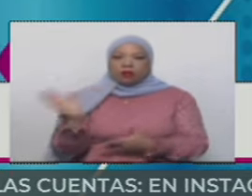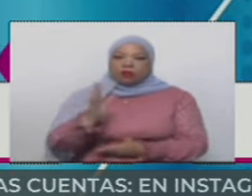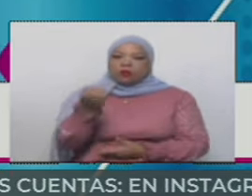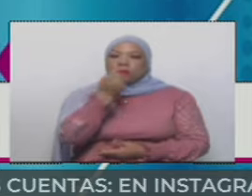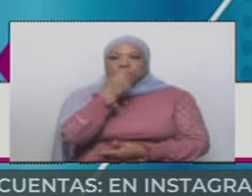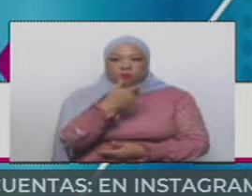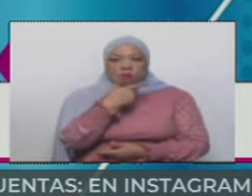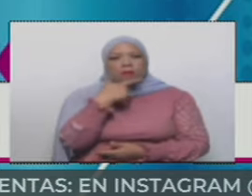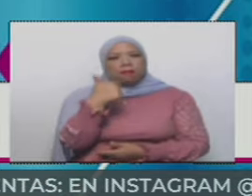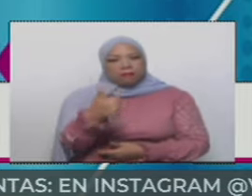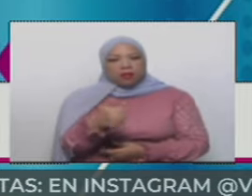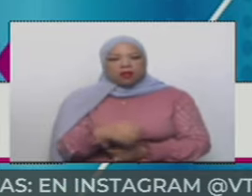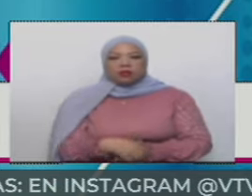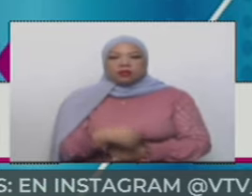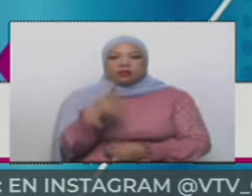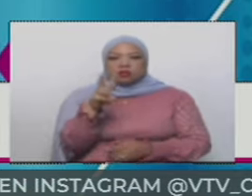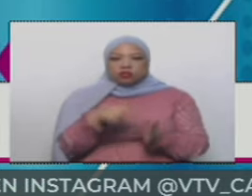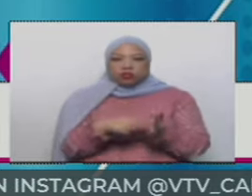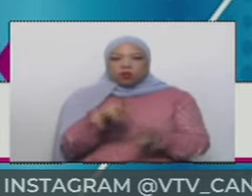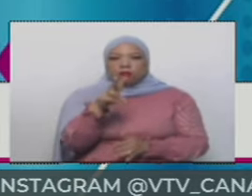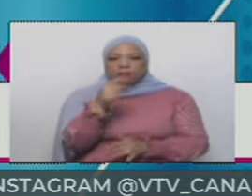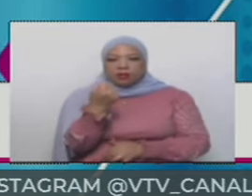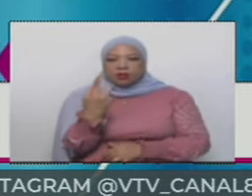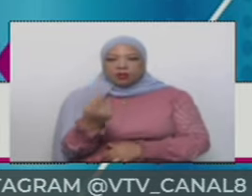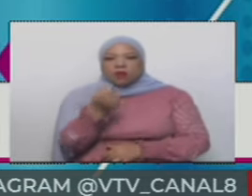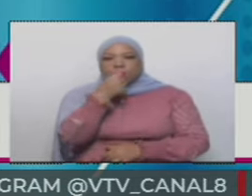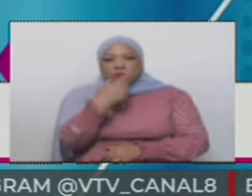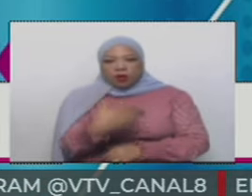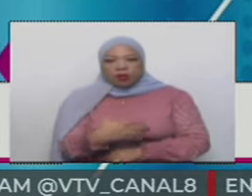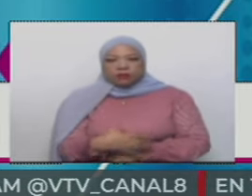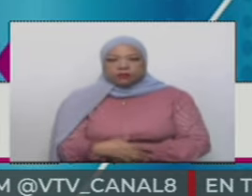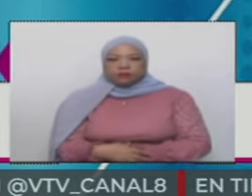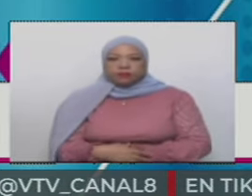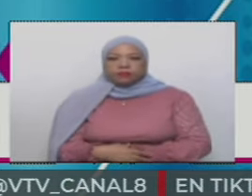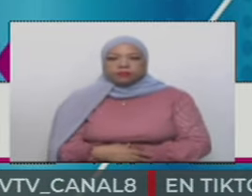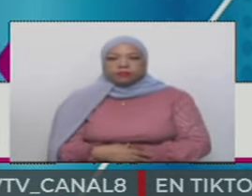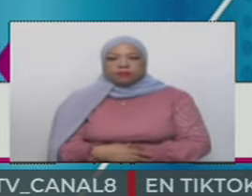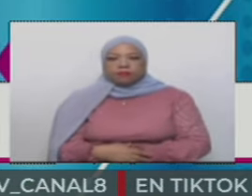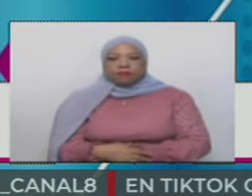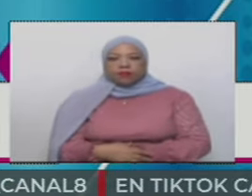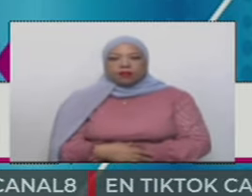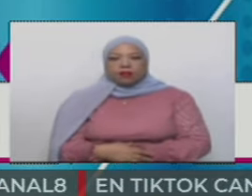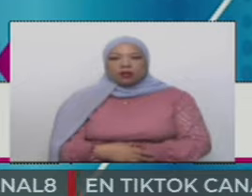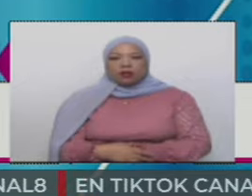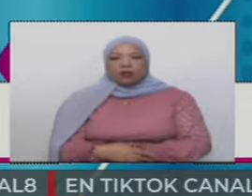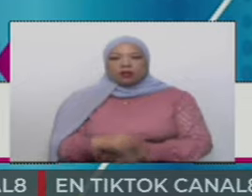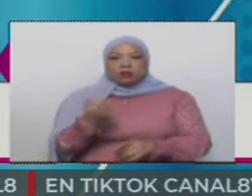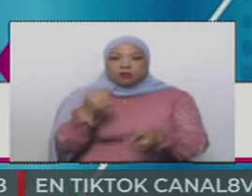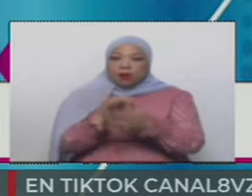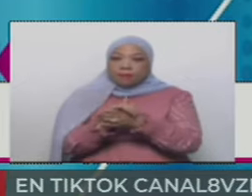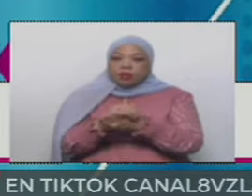bueno, 2001, es bueno, de mis camaradas del Bloque de Armas,